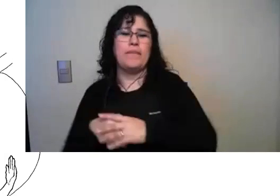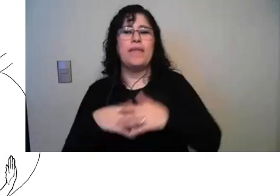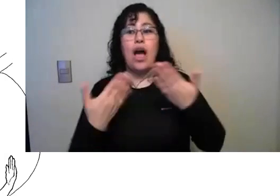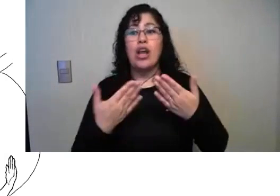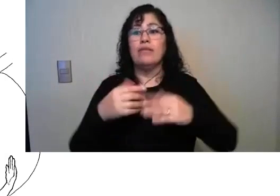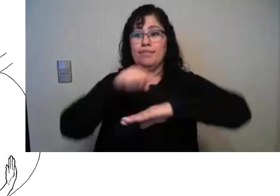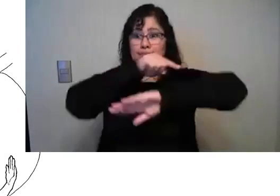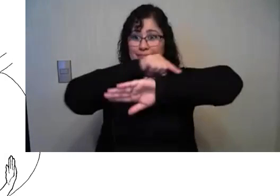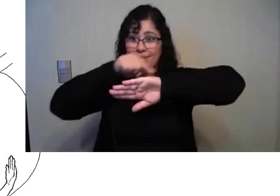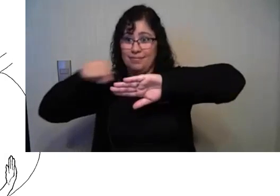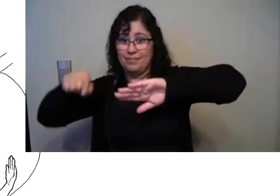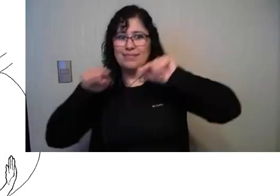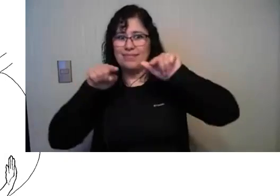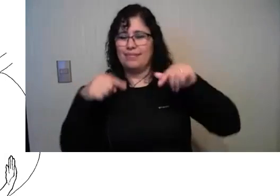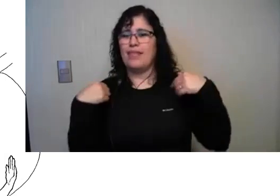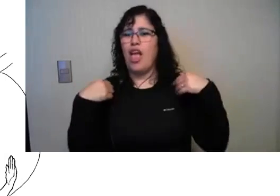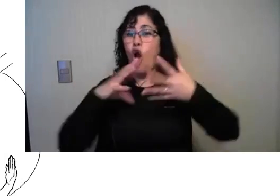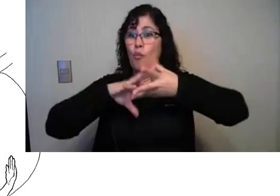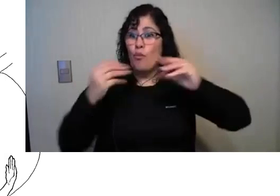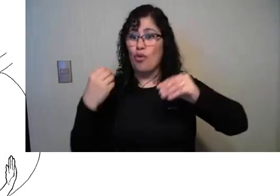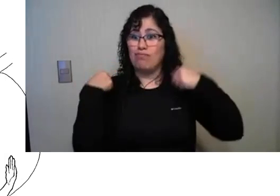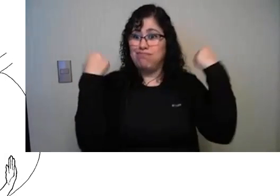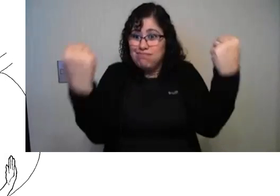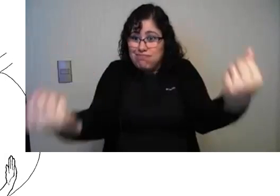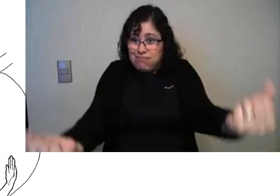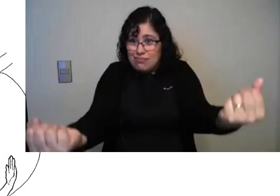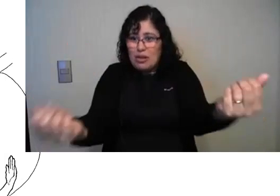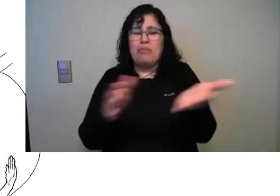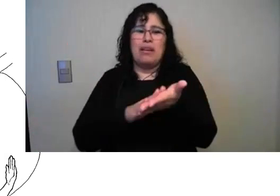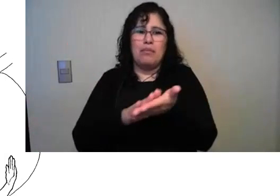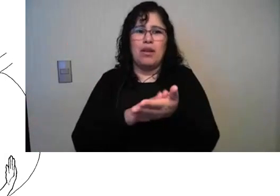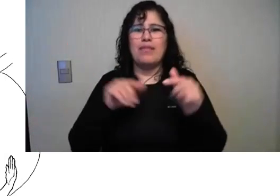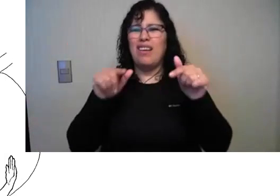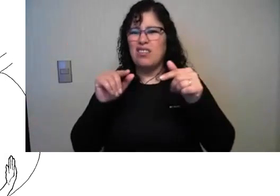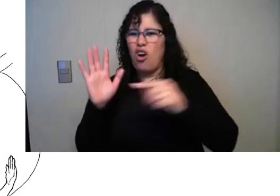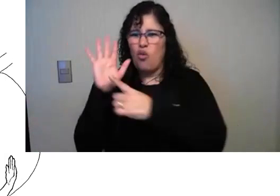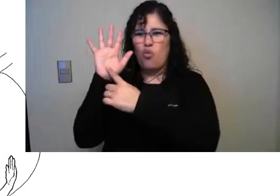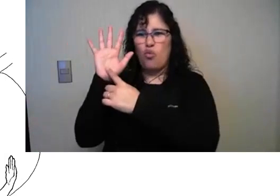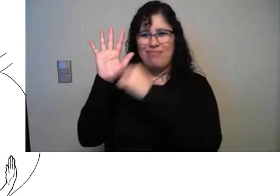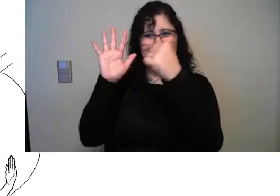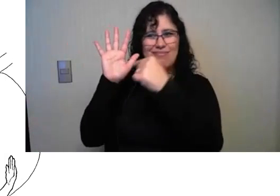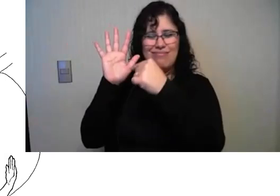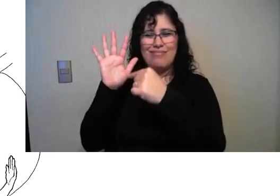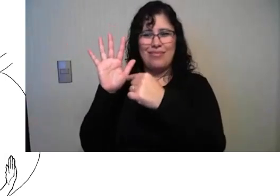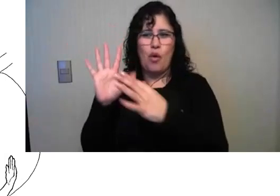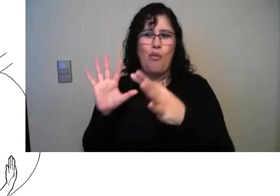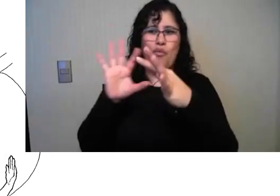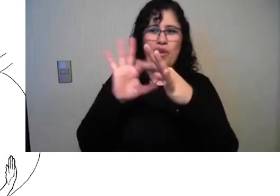extensores están asociados a neuronas que son más